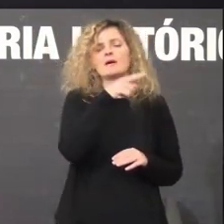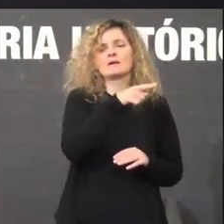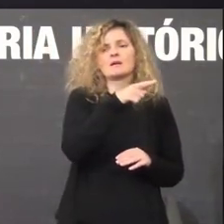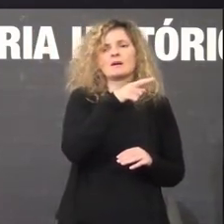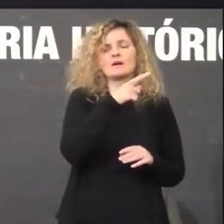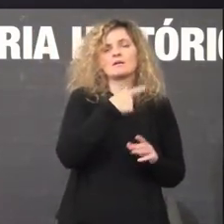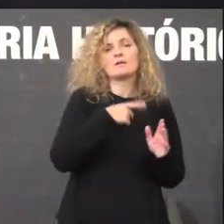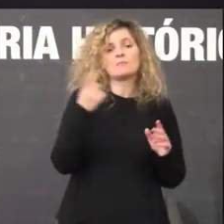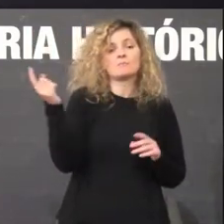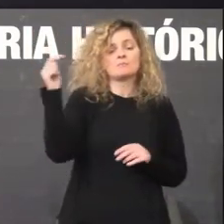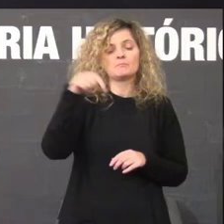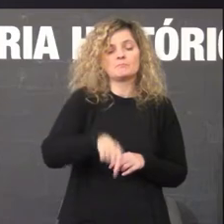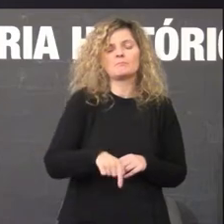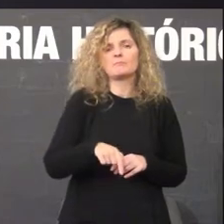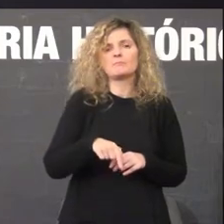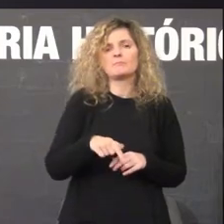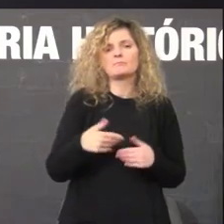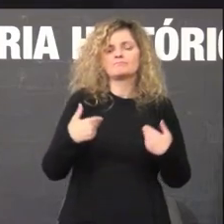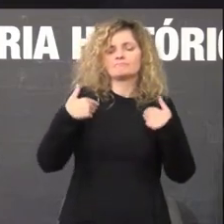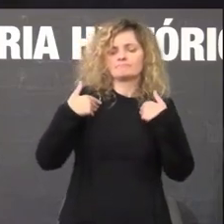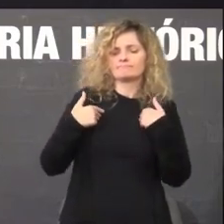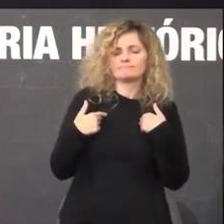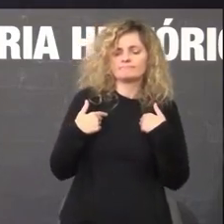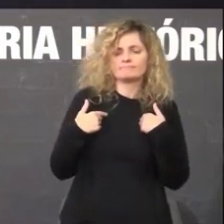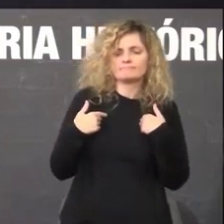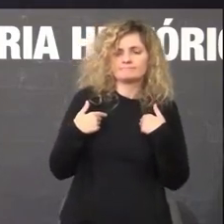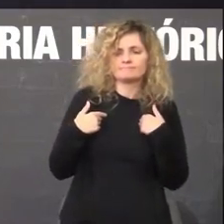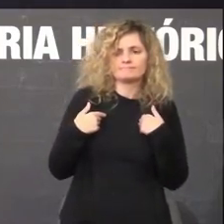lo envía a España bajo la